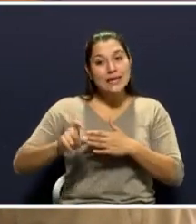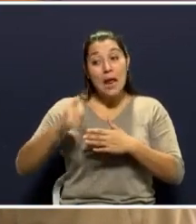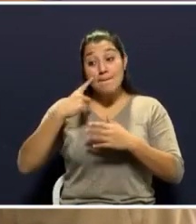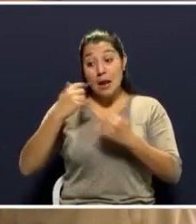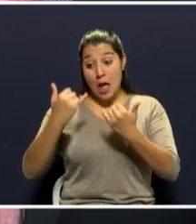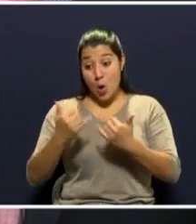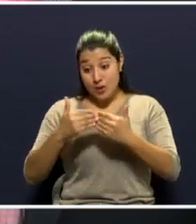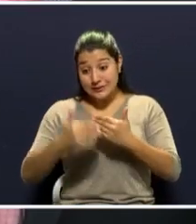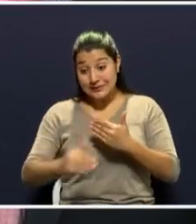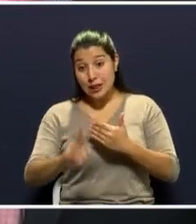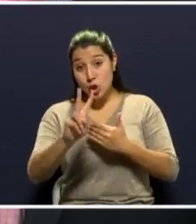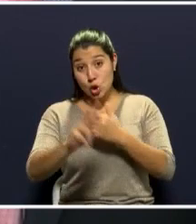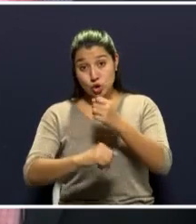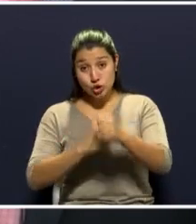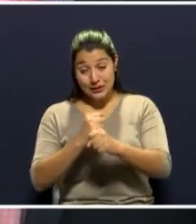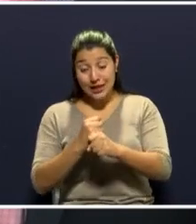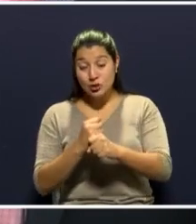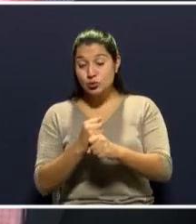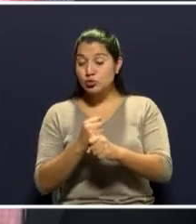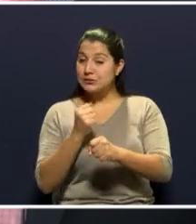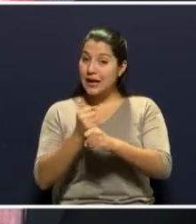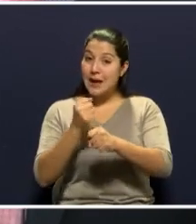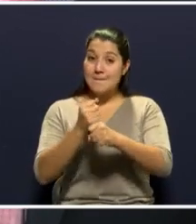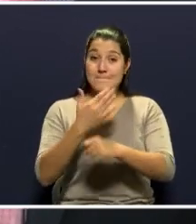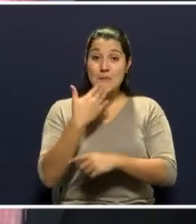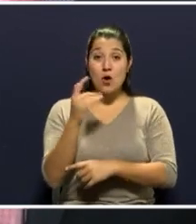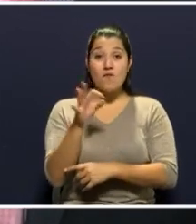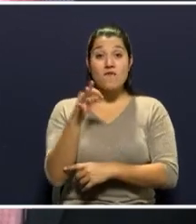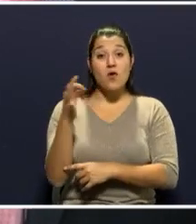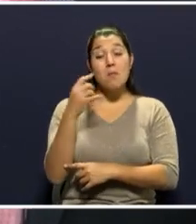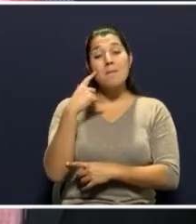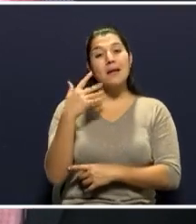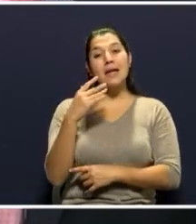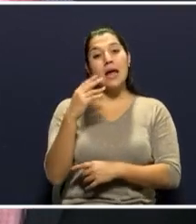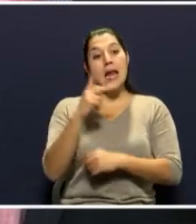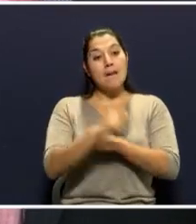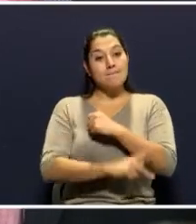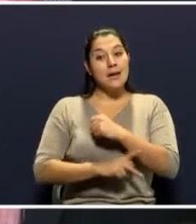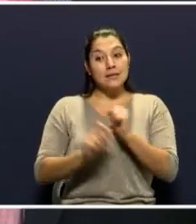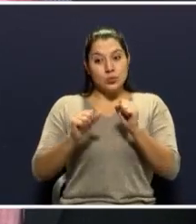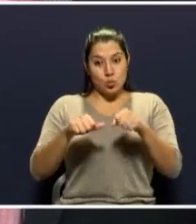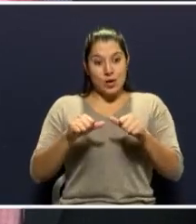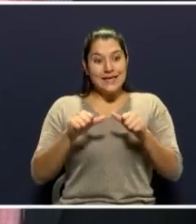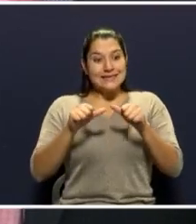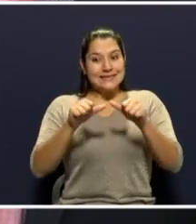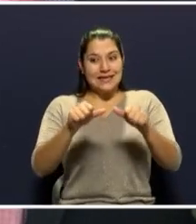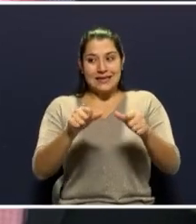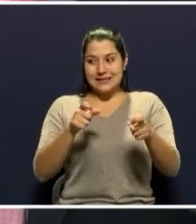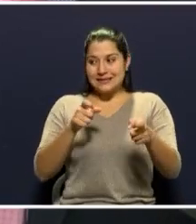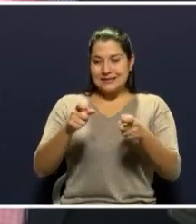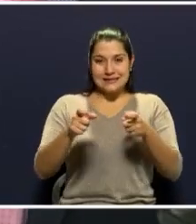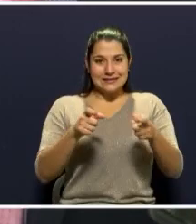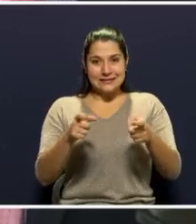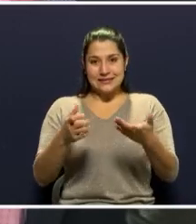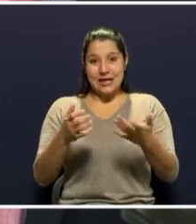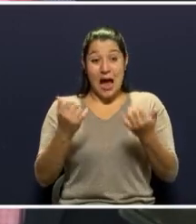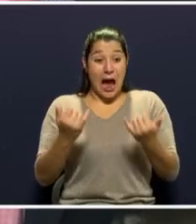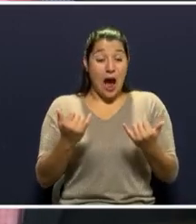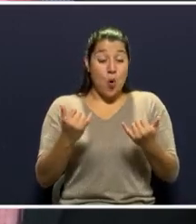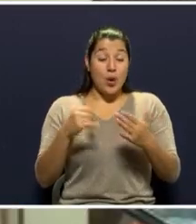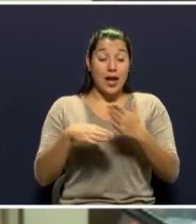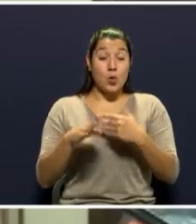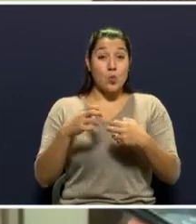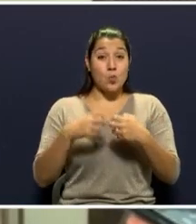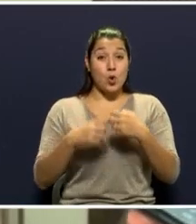de la mejor forma para que un país mantenga esa posibilidad de gobernanza necesario en medio de una crisis